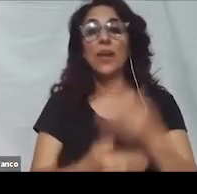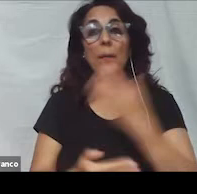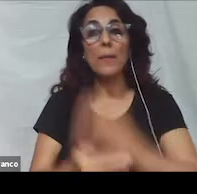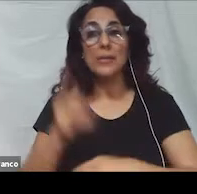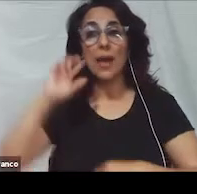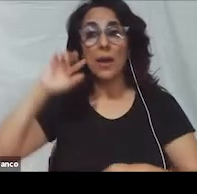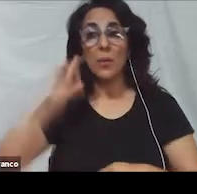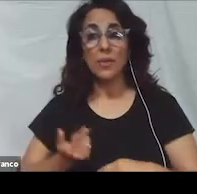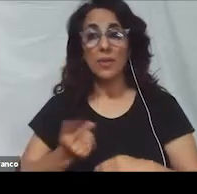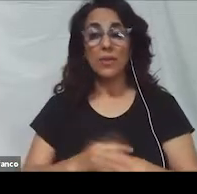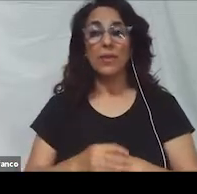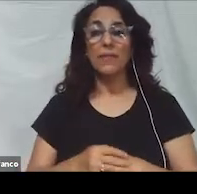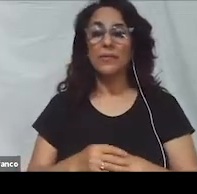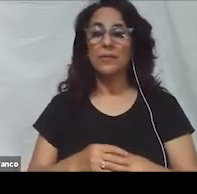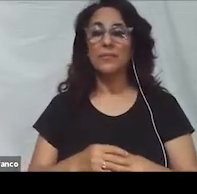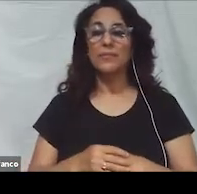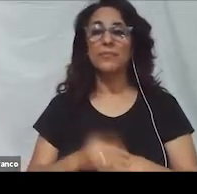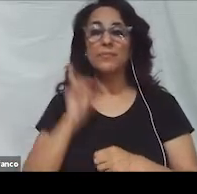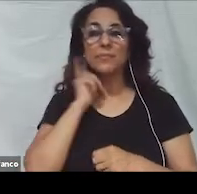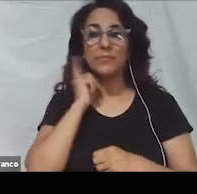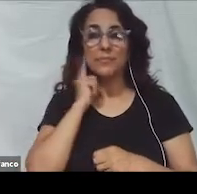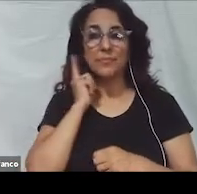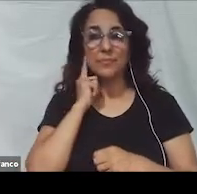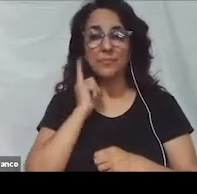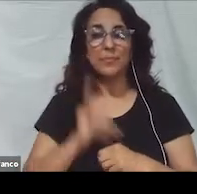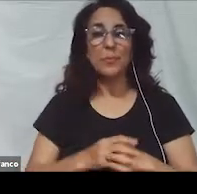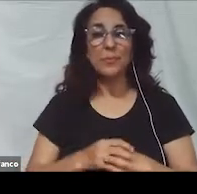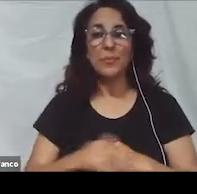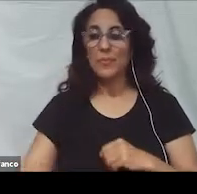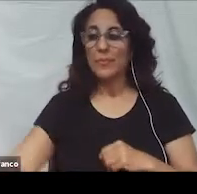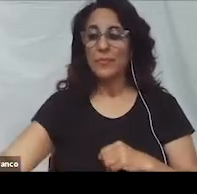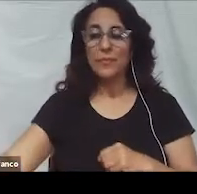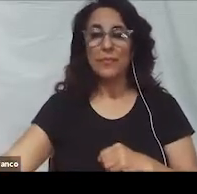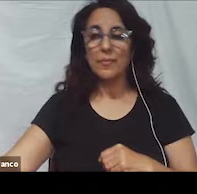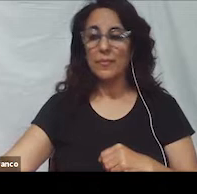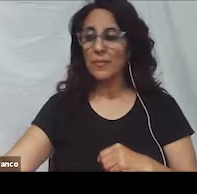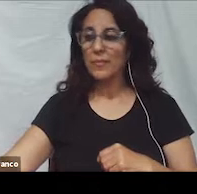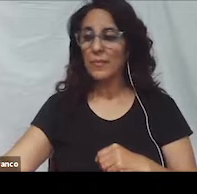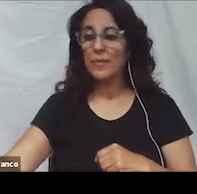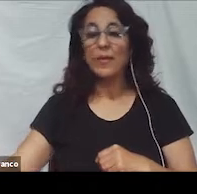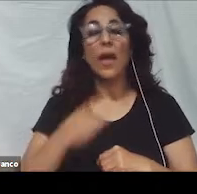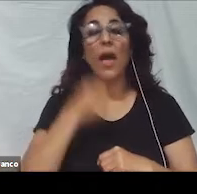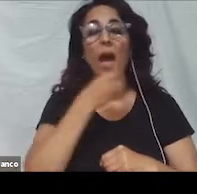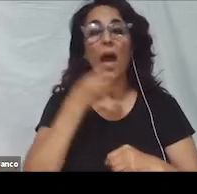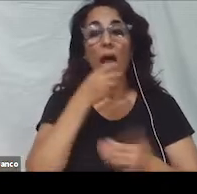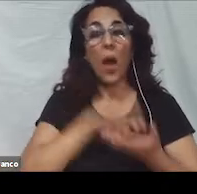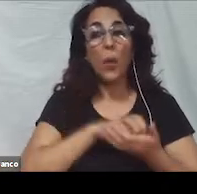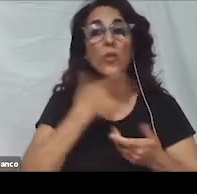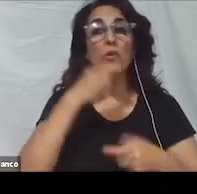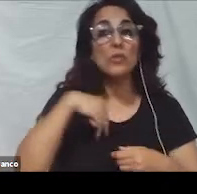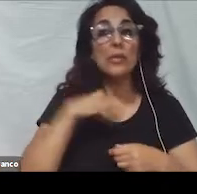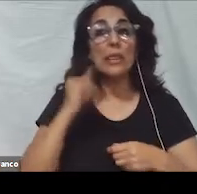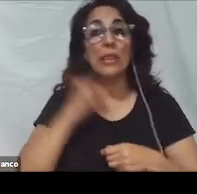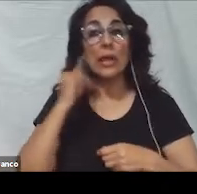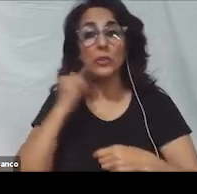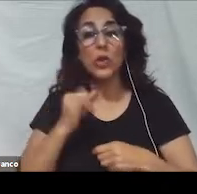discapacidades auditivas, ¿sí? Esto es lo que les comentaba, que puede haber videos sin subtítulos, audios sin textos,